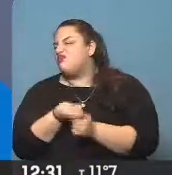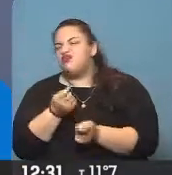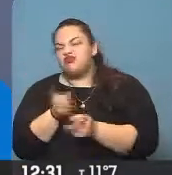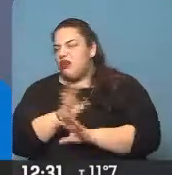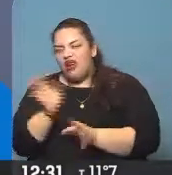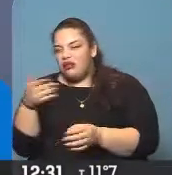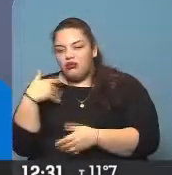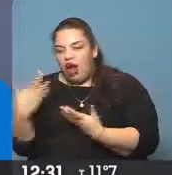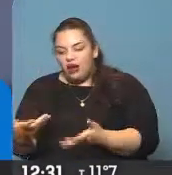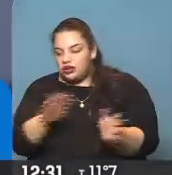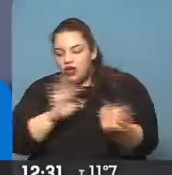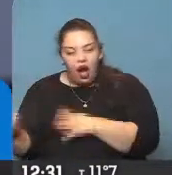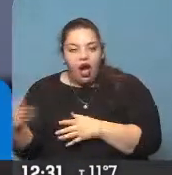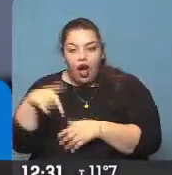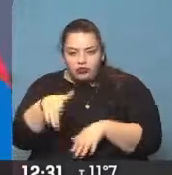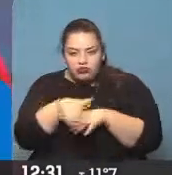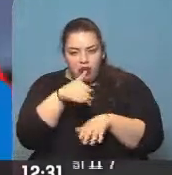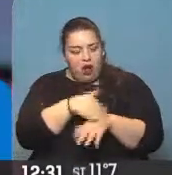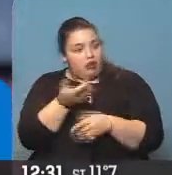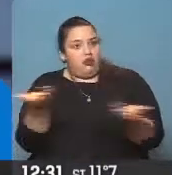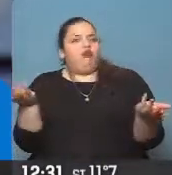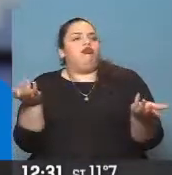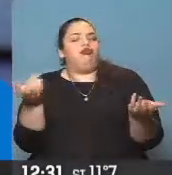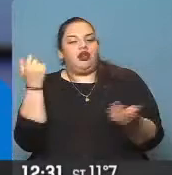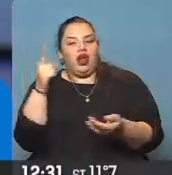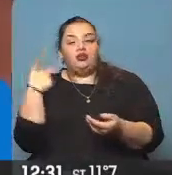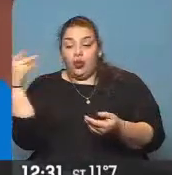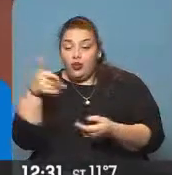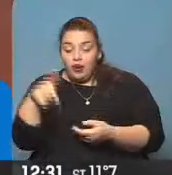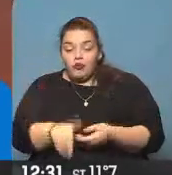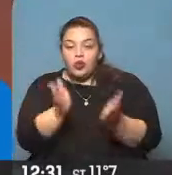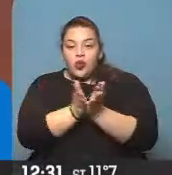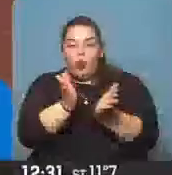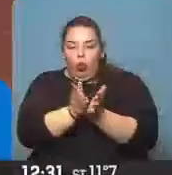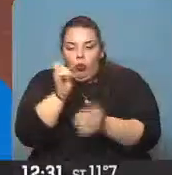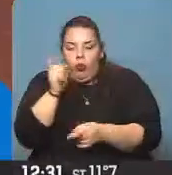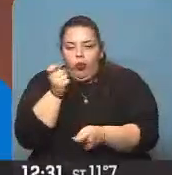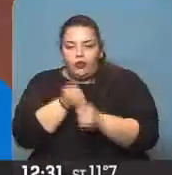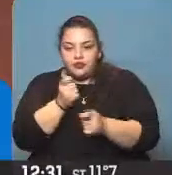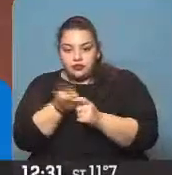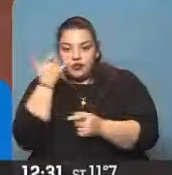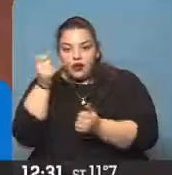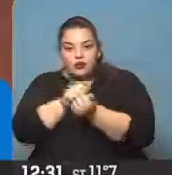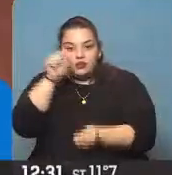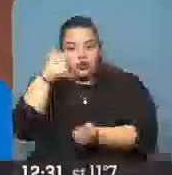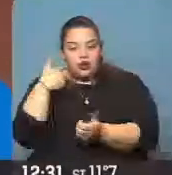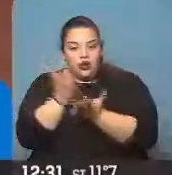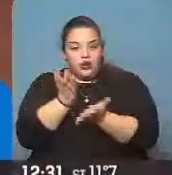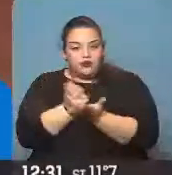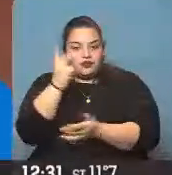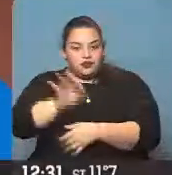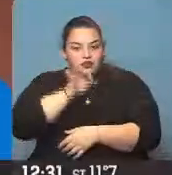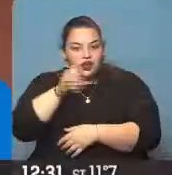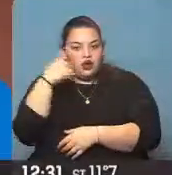la arquitectura buenos aires me recibí arquitectos con 23 años pero ya en paralelo empecé a